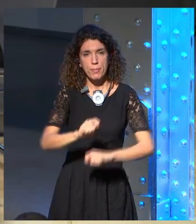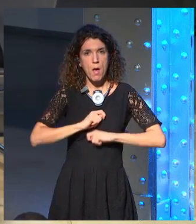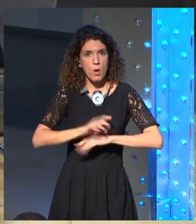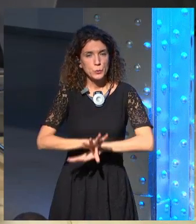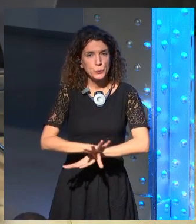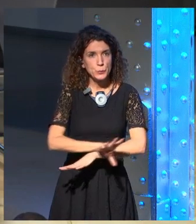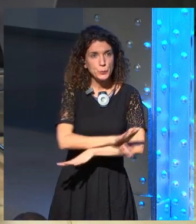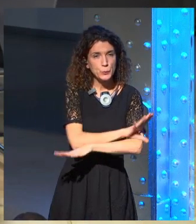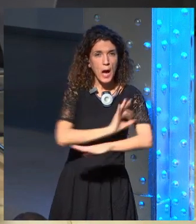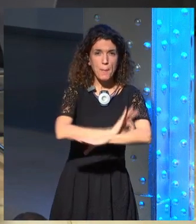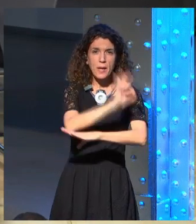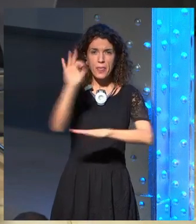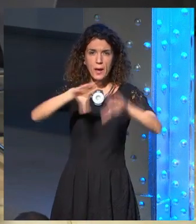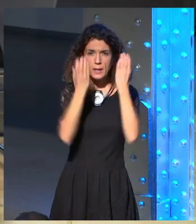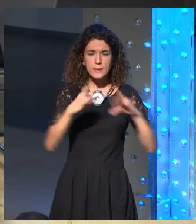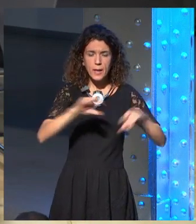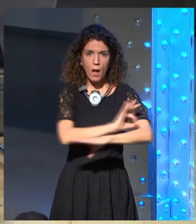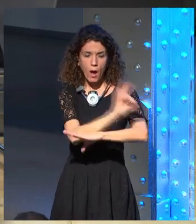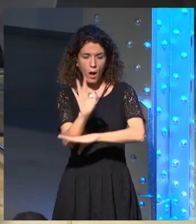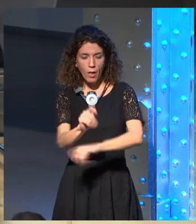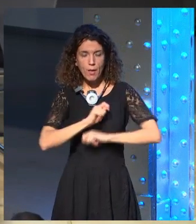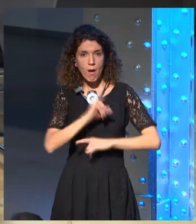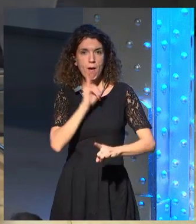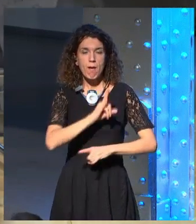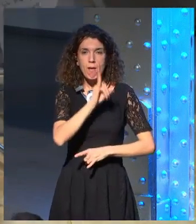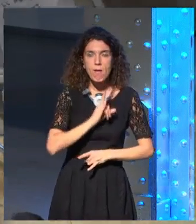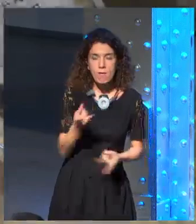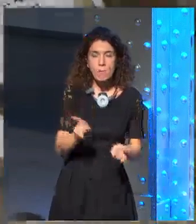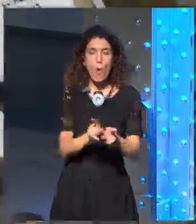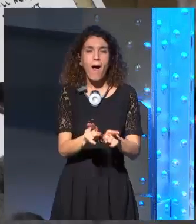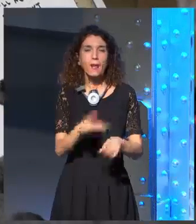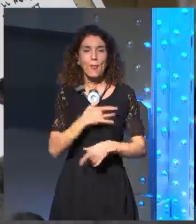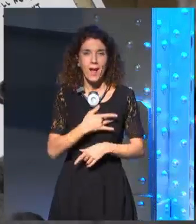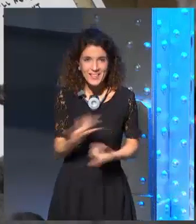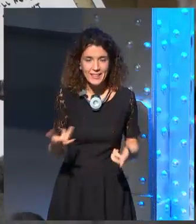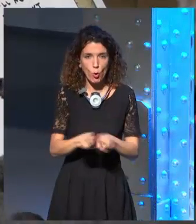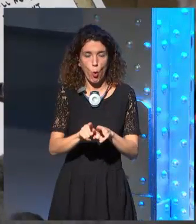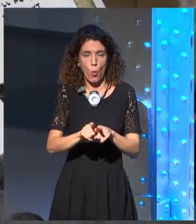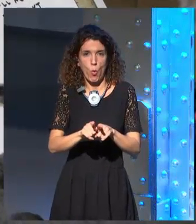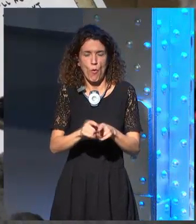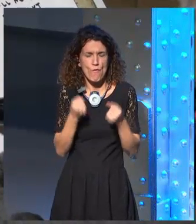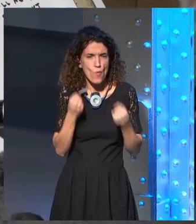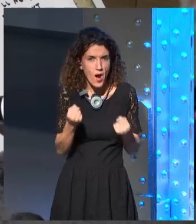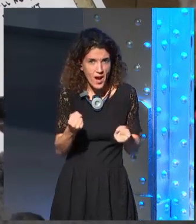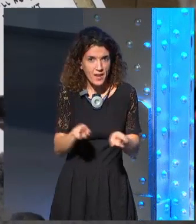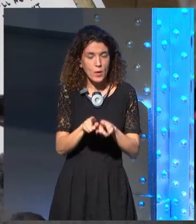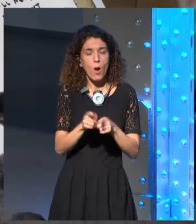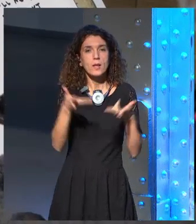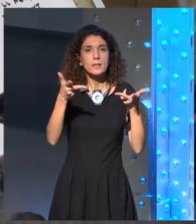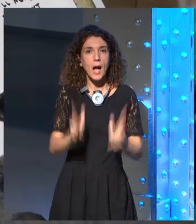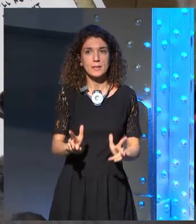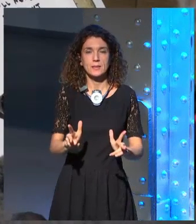impresionando los amaneceres en la Tierra? ¿Le sigue pareciendo romántico, impactante, sentarse en su